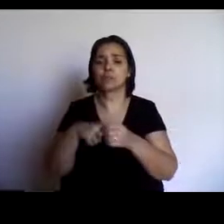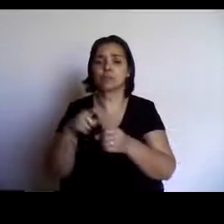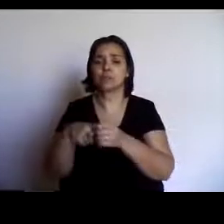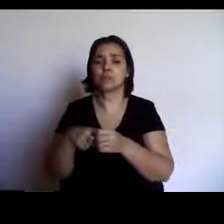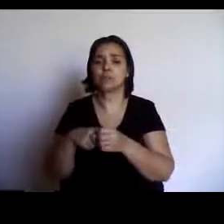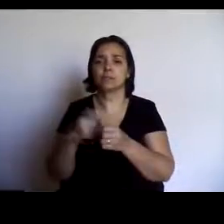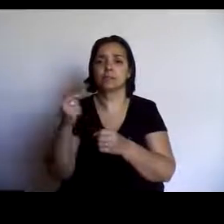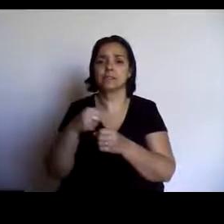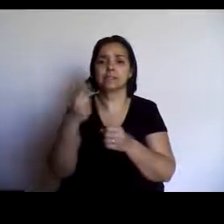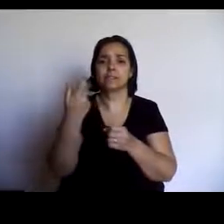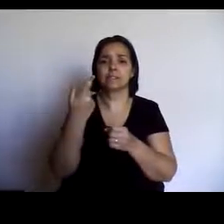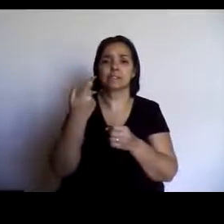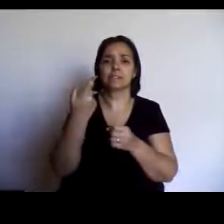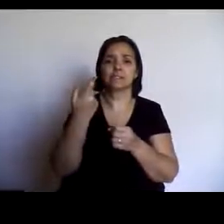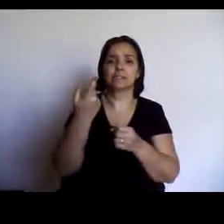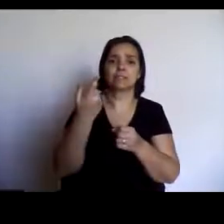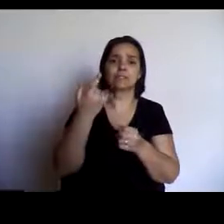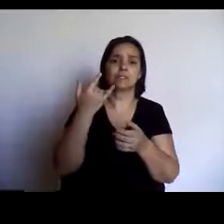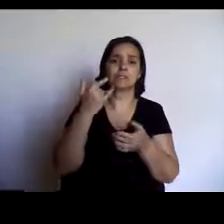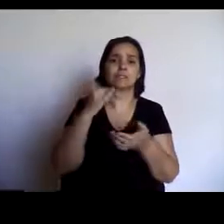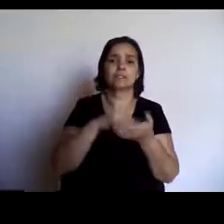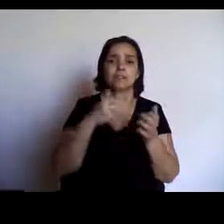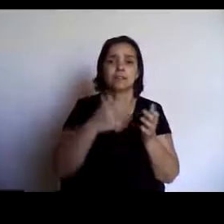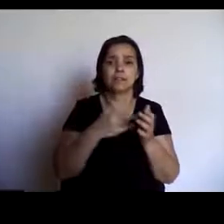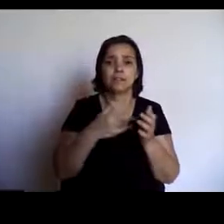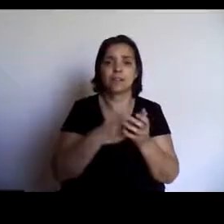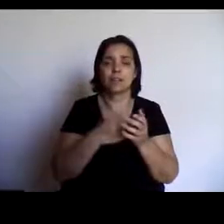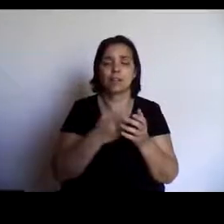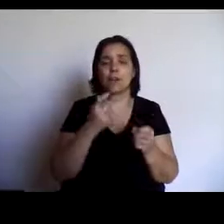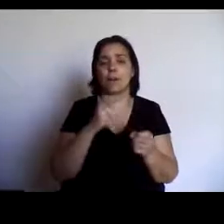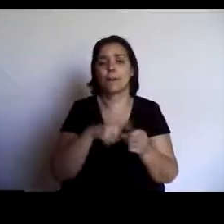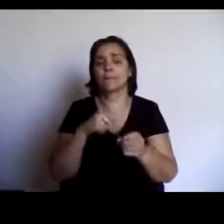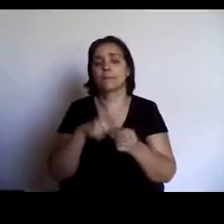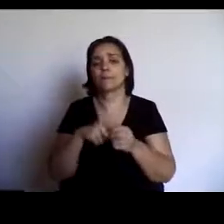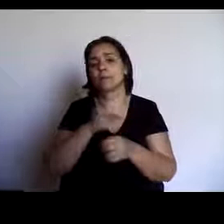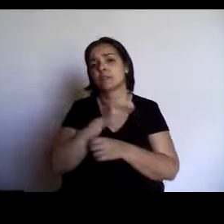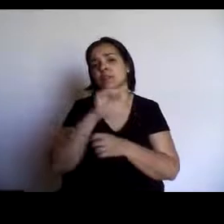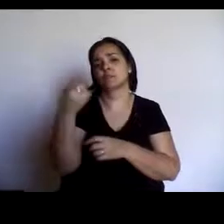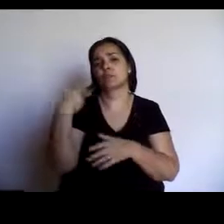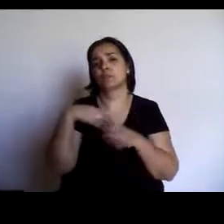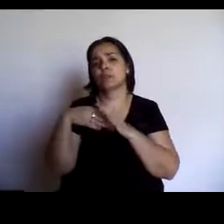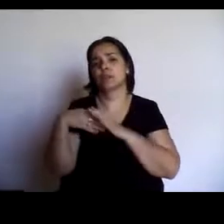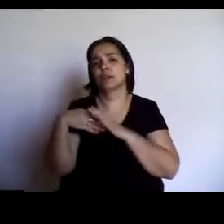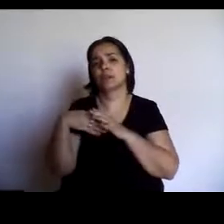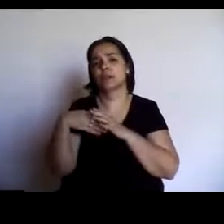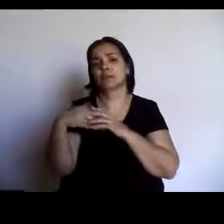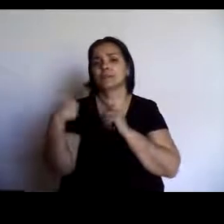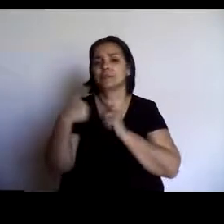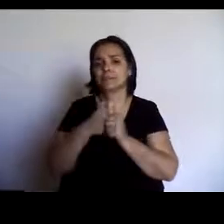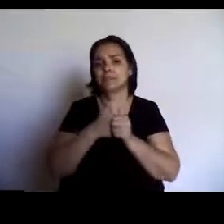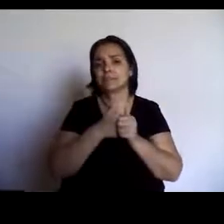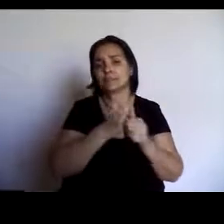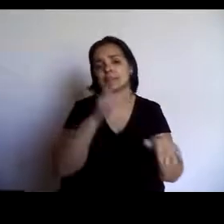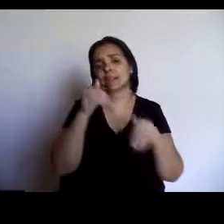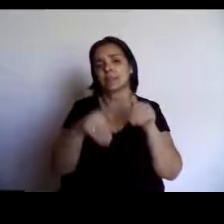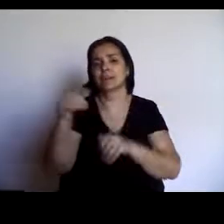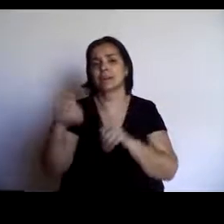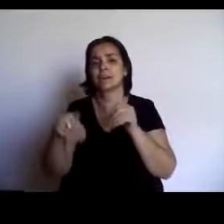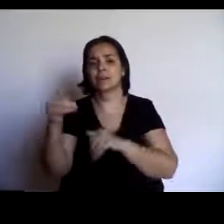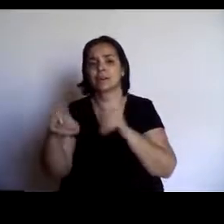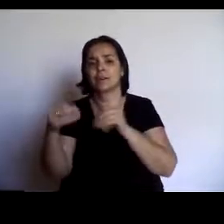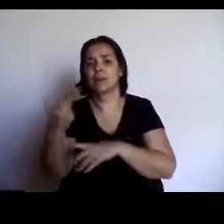en programas y oportunidades de la Unión Europea. Es ese seguimiento de las convocatorias que se lanzan desde la